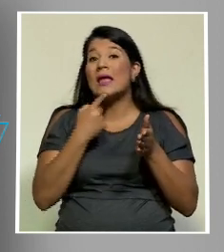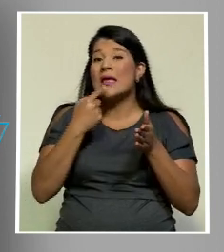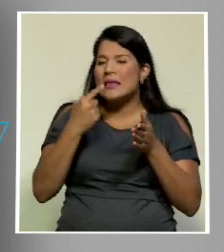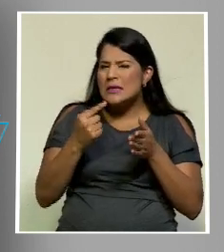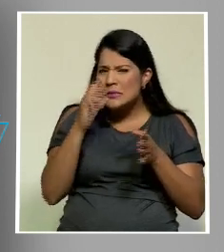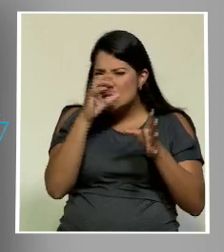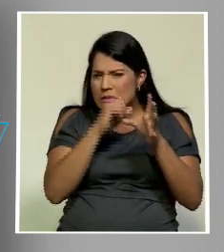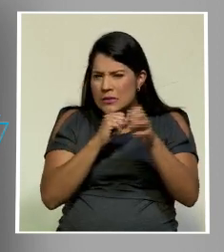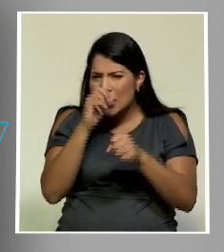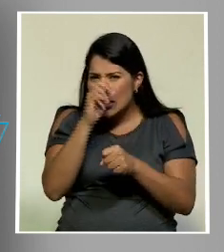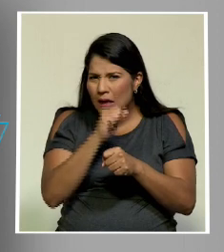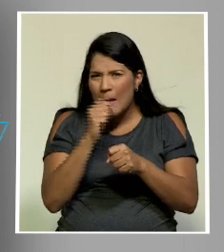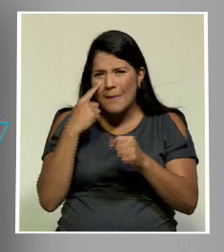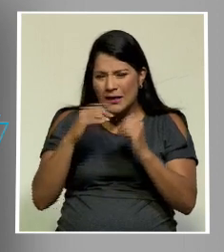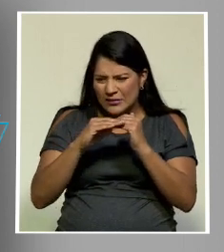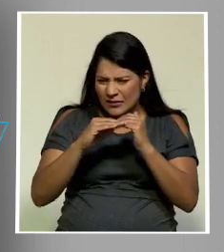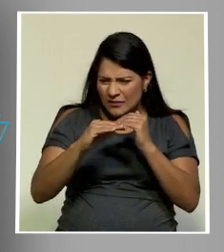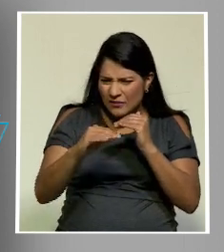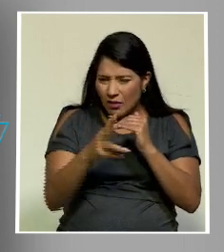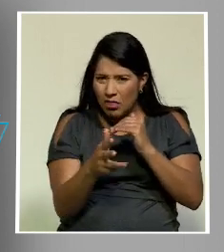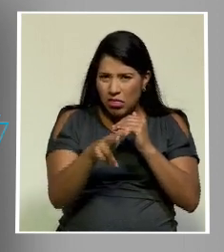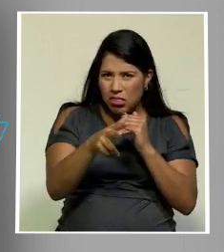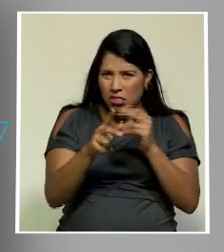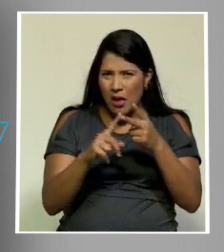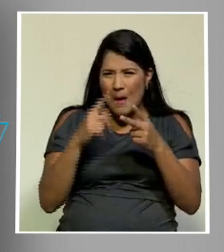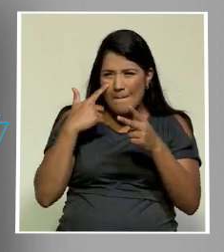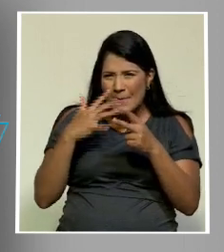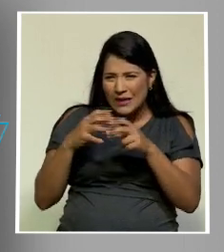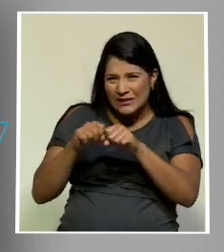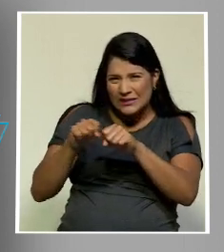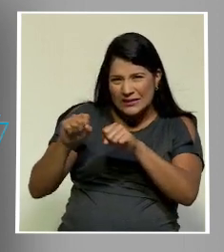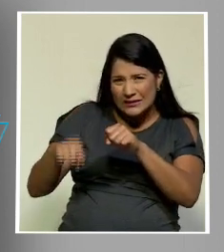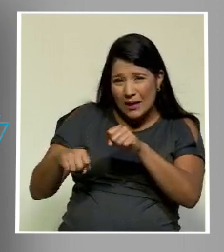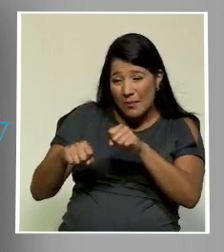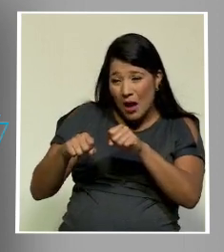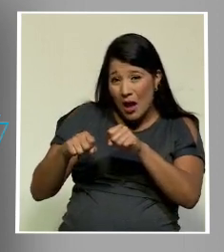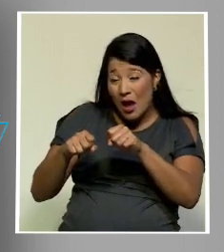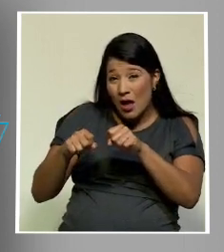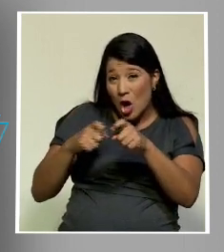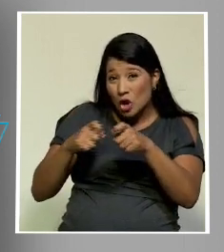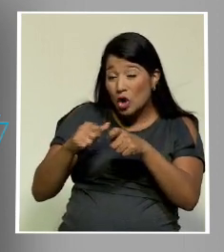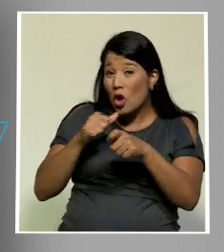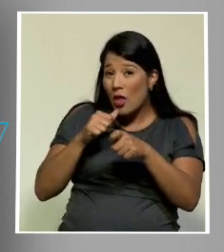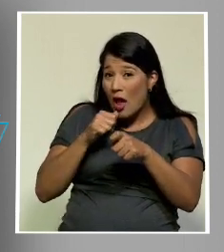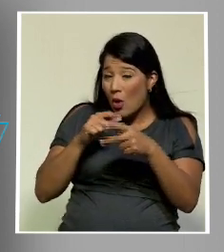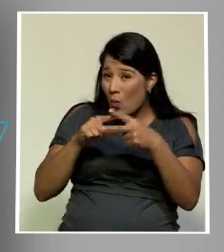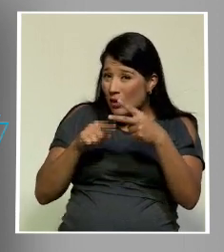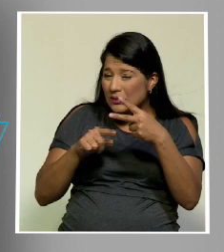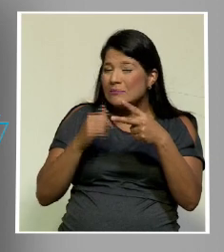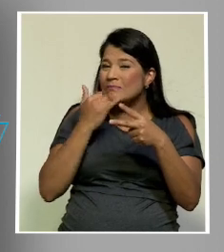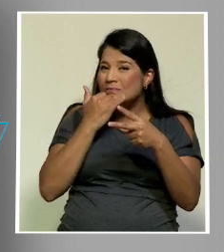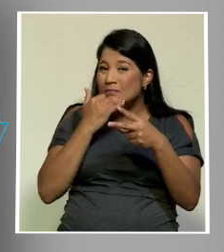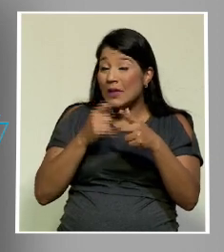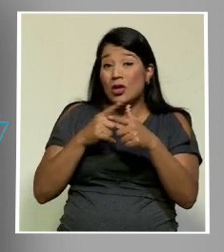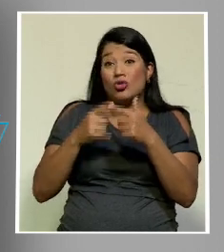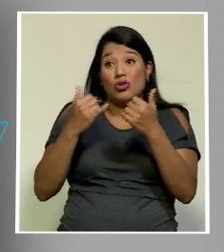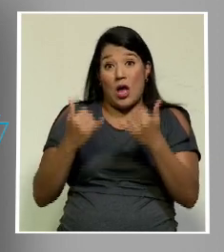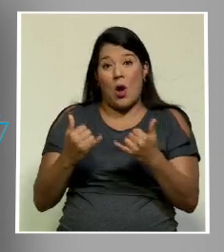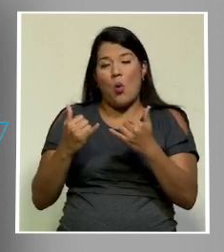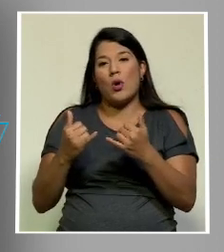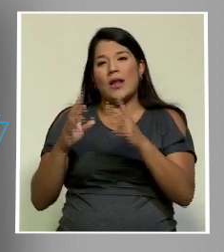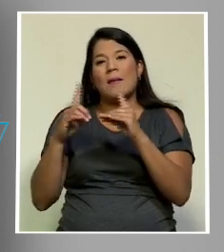como el deterioro del pavimento y sistemas de drenaje de la obra, los cuales están siendo reparados por la unidad ejecutora y gestora del proyecto. Pese a